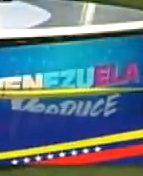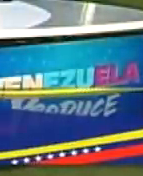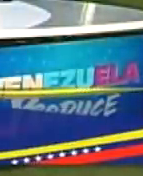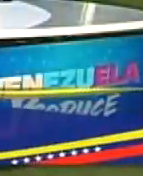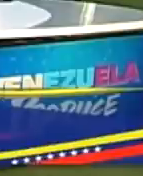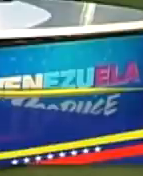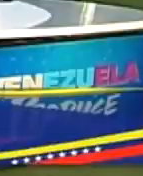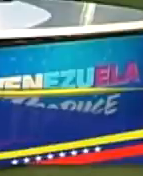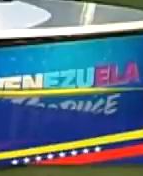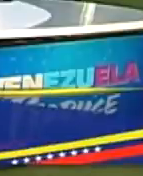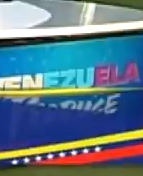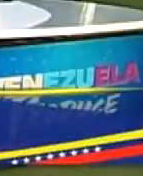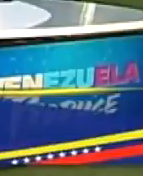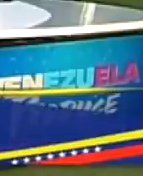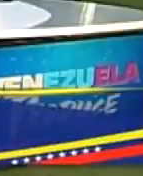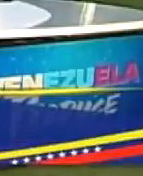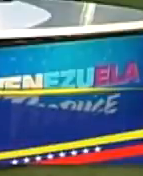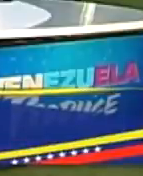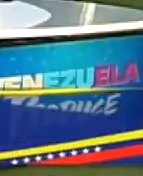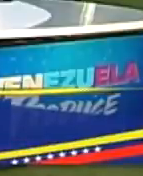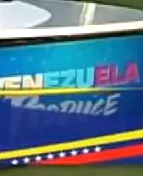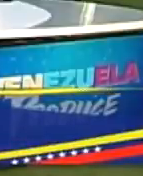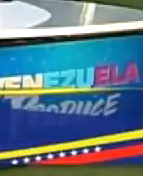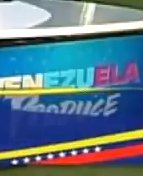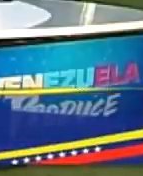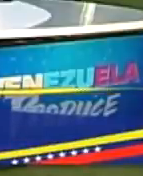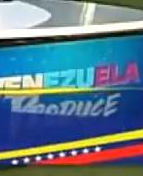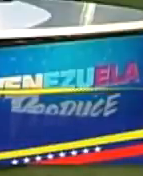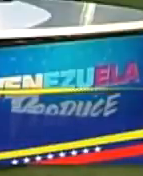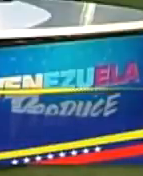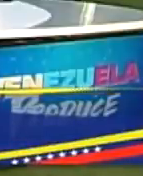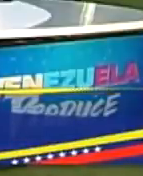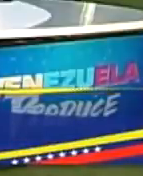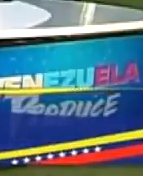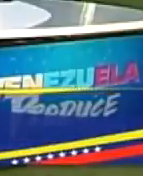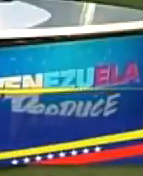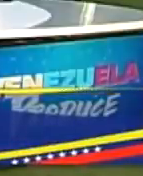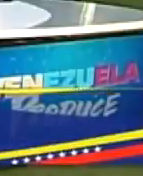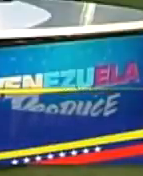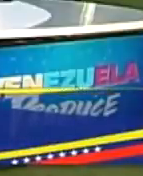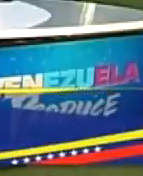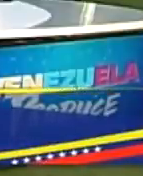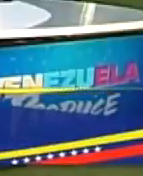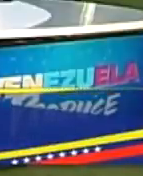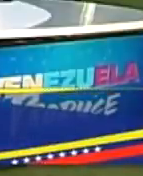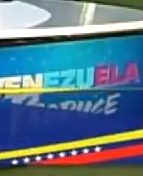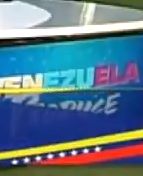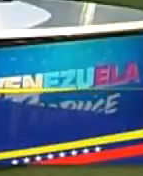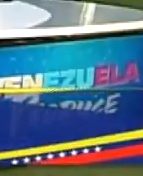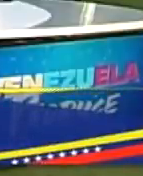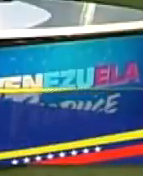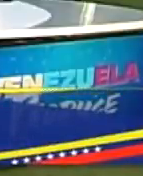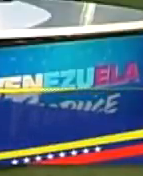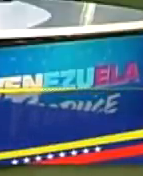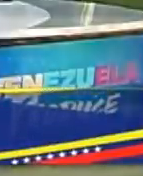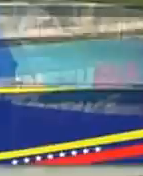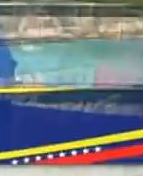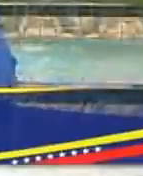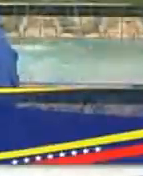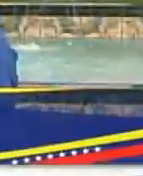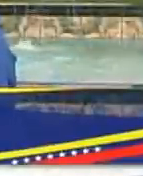y protegidos y producir riqueza fortuna plática aquí plática en mano como dicen para distribuirla y